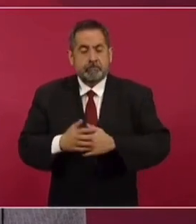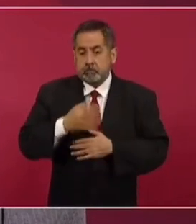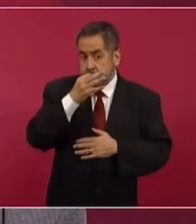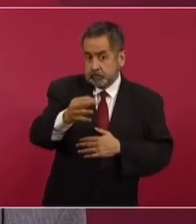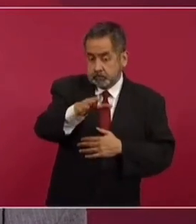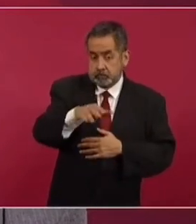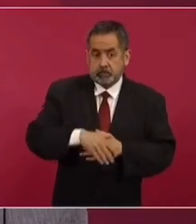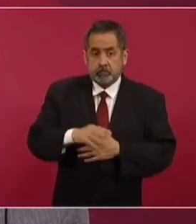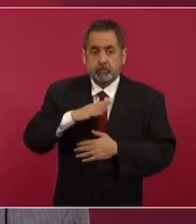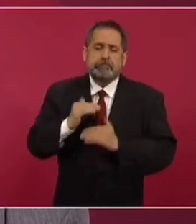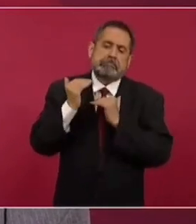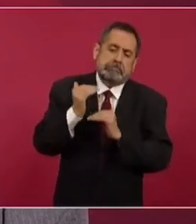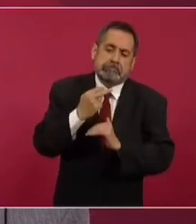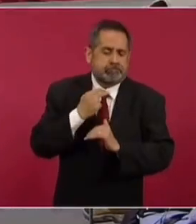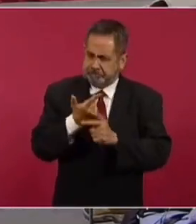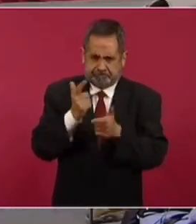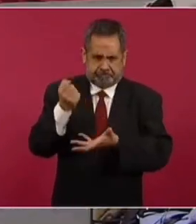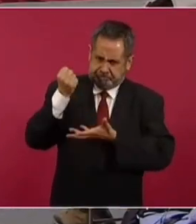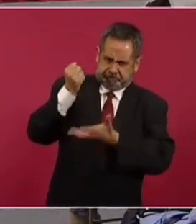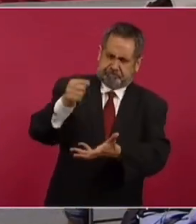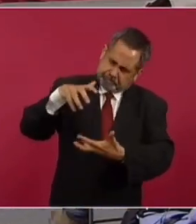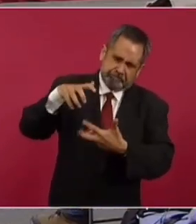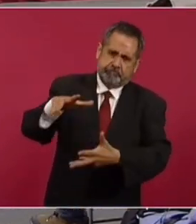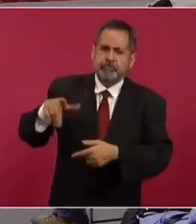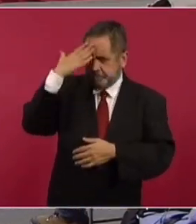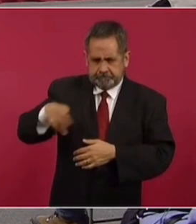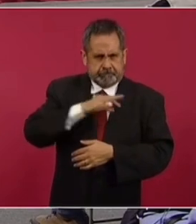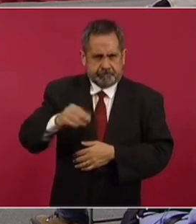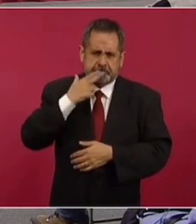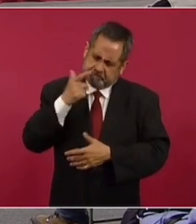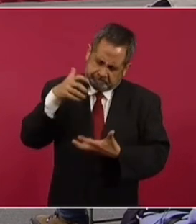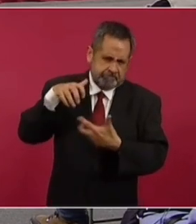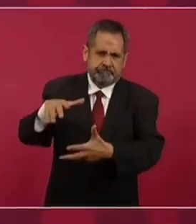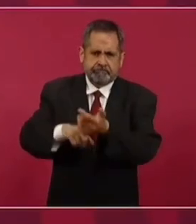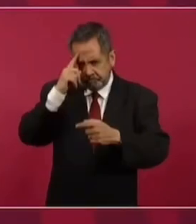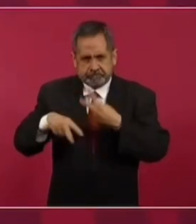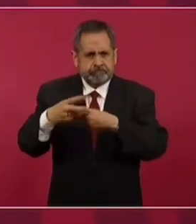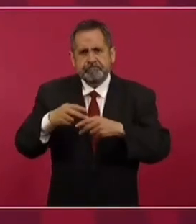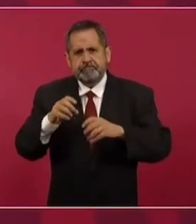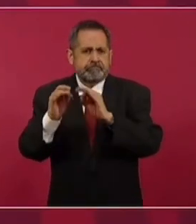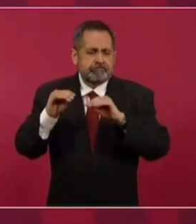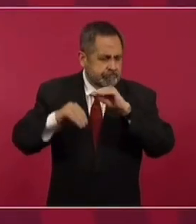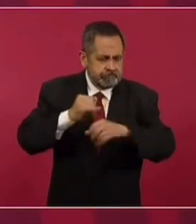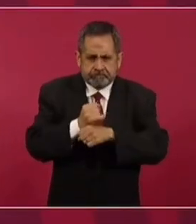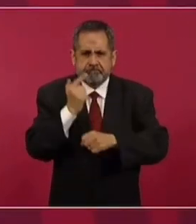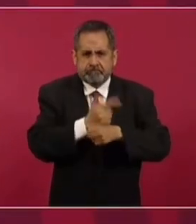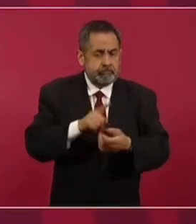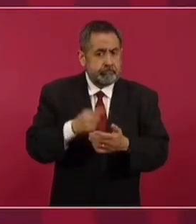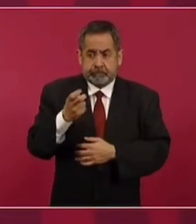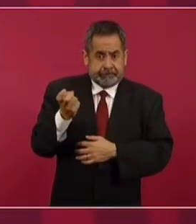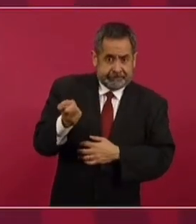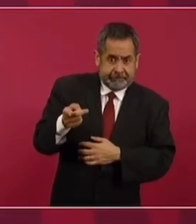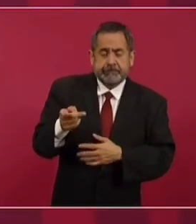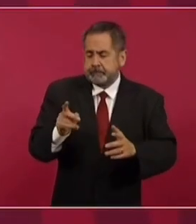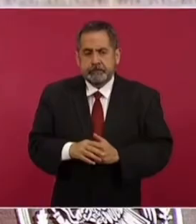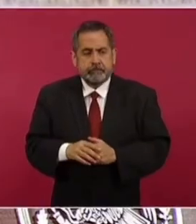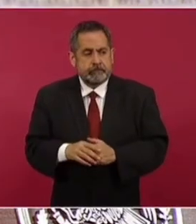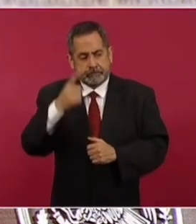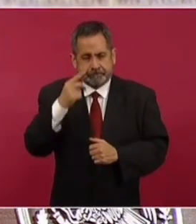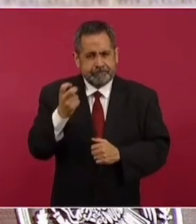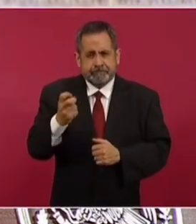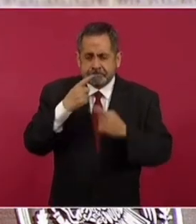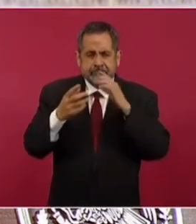adelanto que no hay ninguna limitación económica. Ellos lo saben, que para estas necesidades,